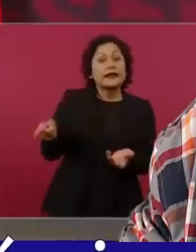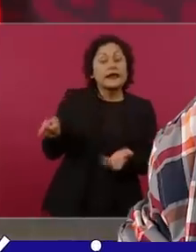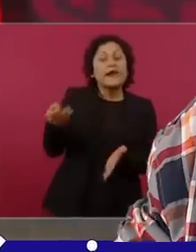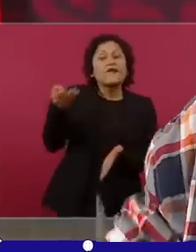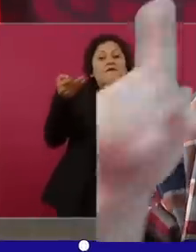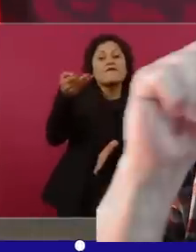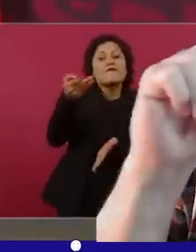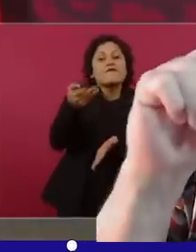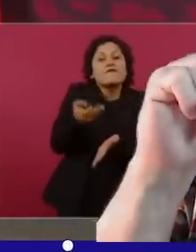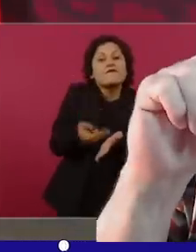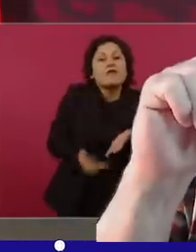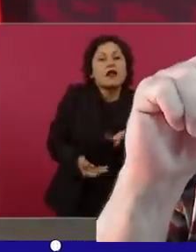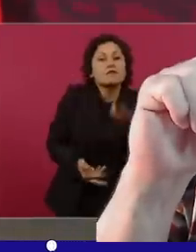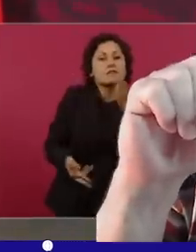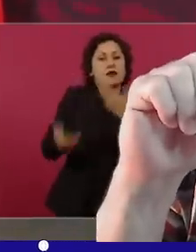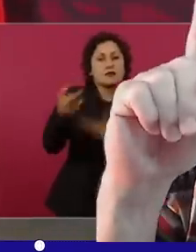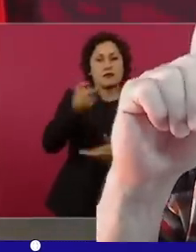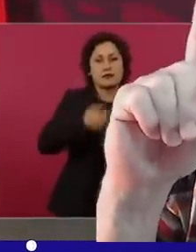democrática